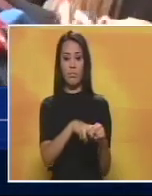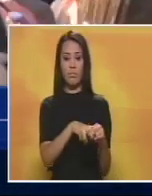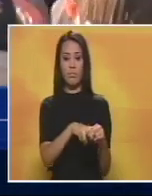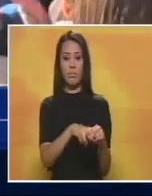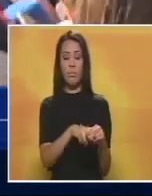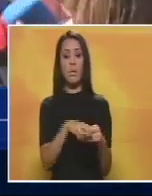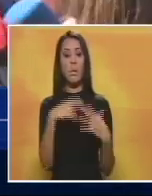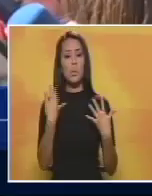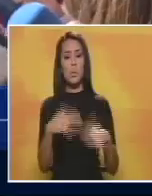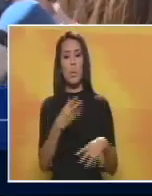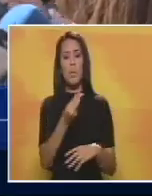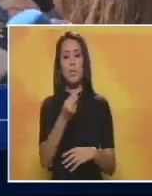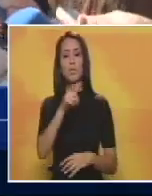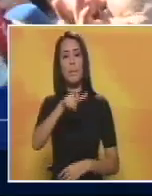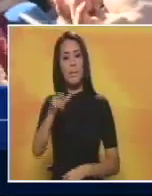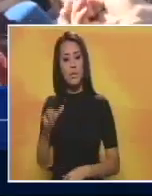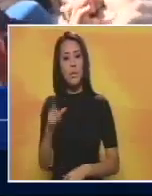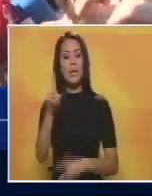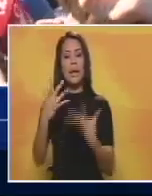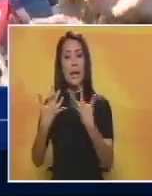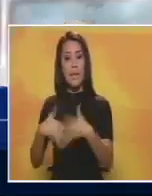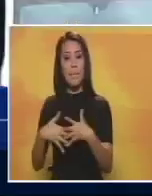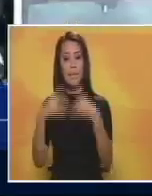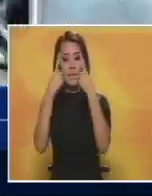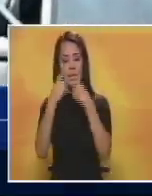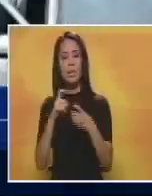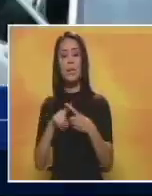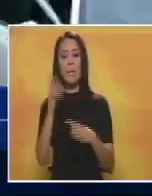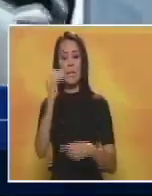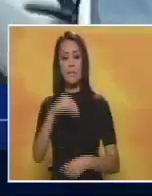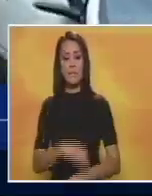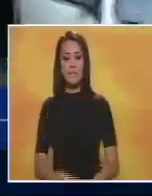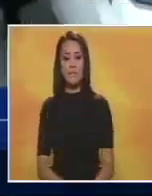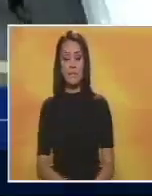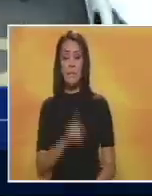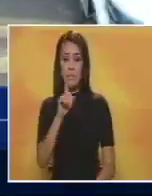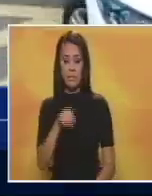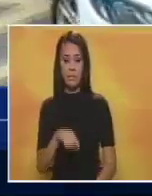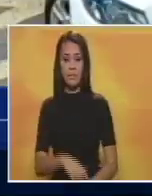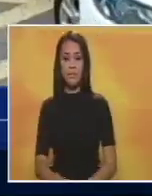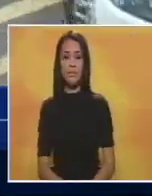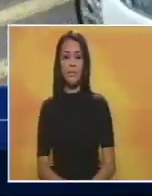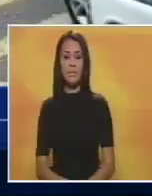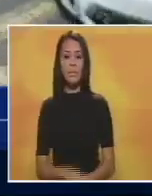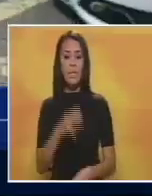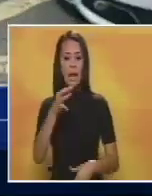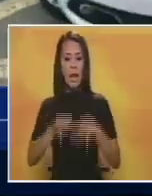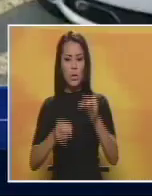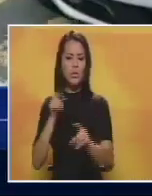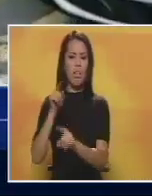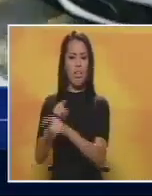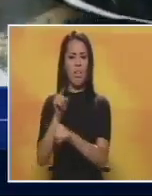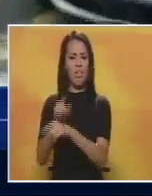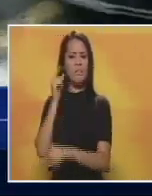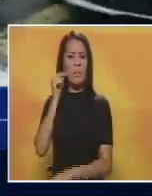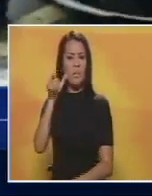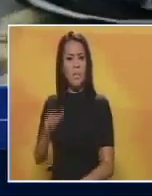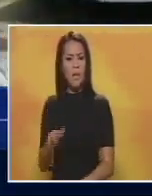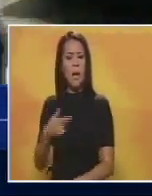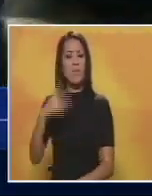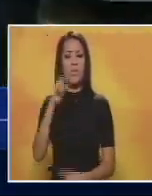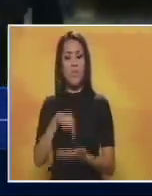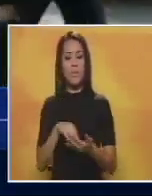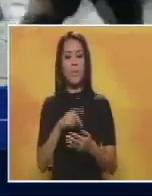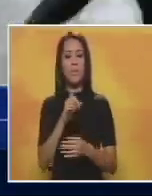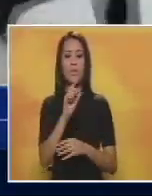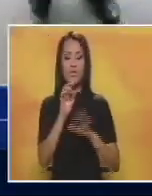una veintena de personas, entre ellas al empresario Lázaro Báez. La justicia acusa a Fernández de dirigir entre 2009 y